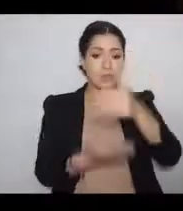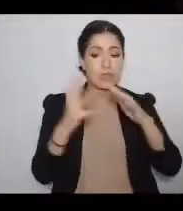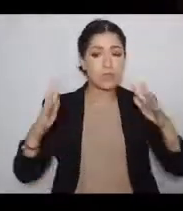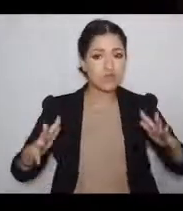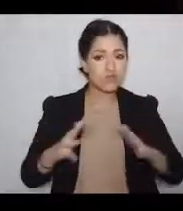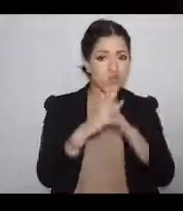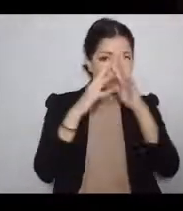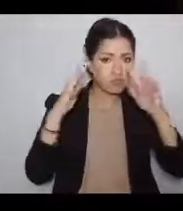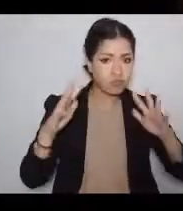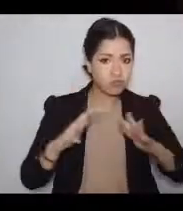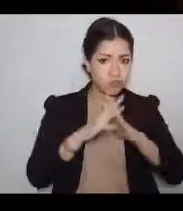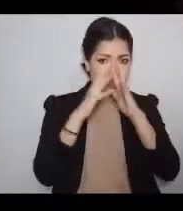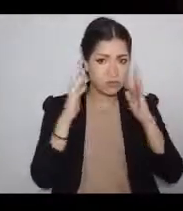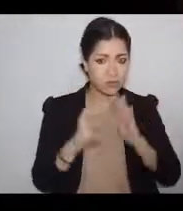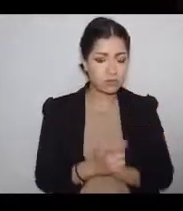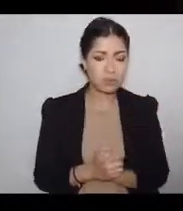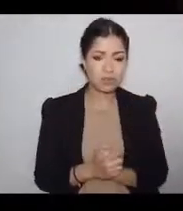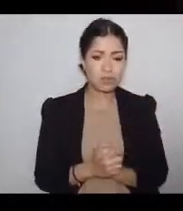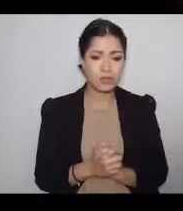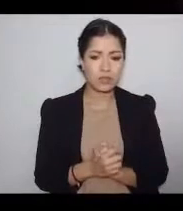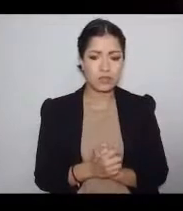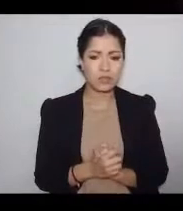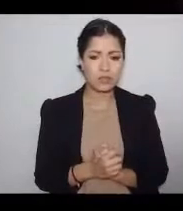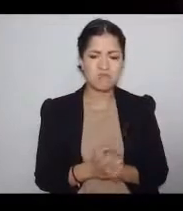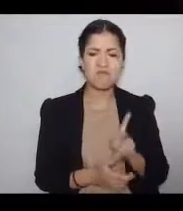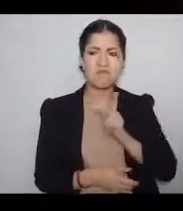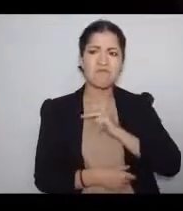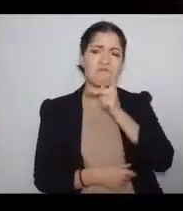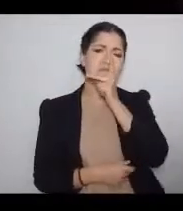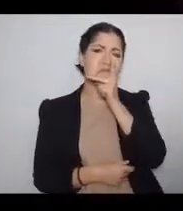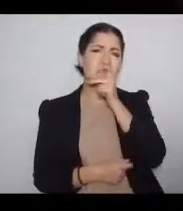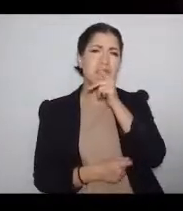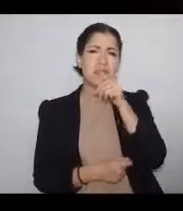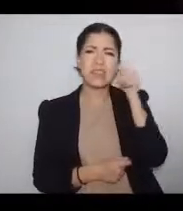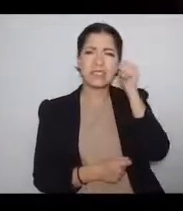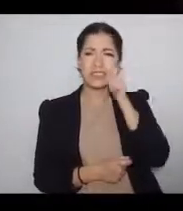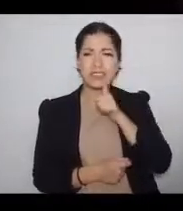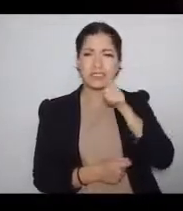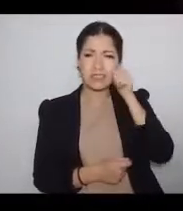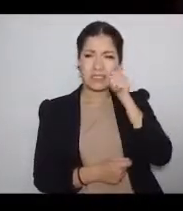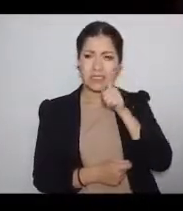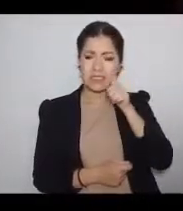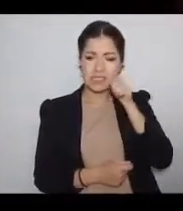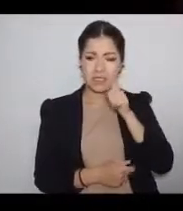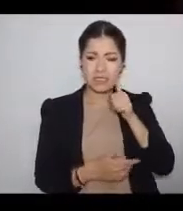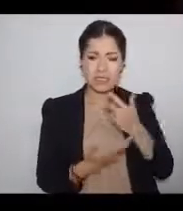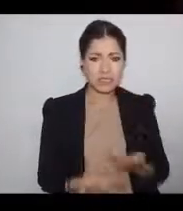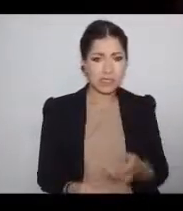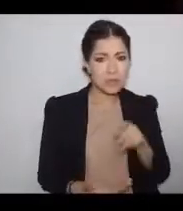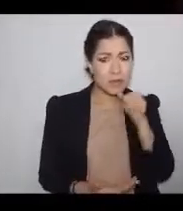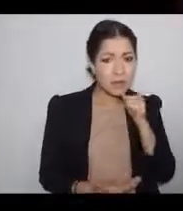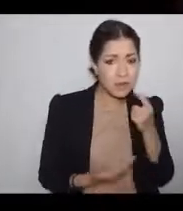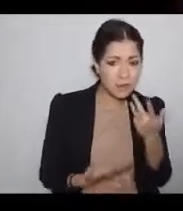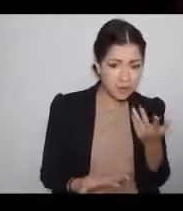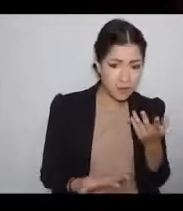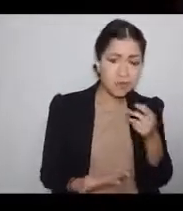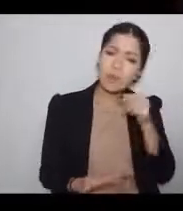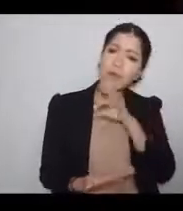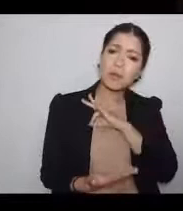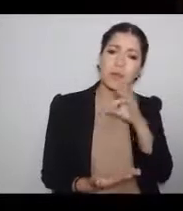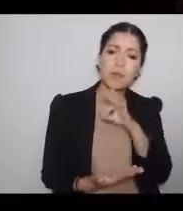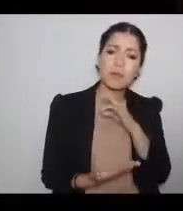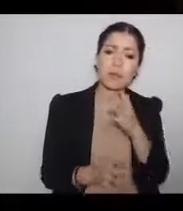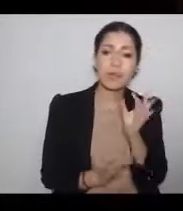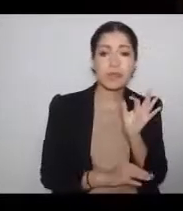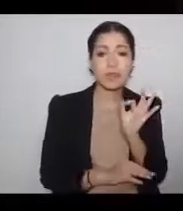Era un vicioso. Un ser inflexible, siempre dispuesto a la pelea, condenado